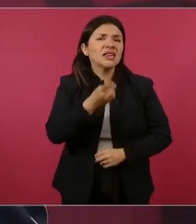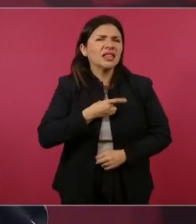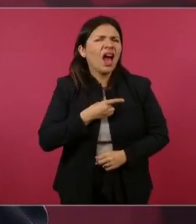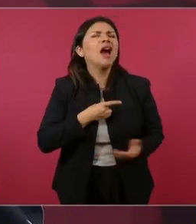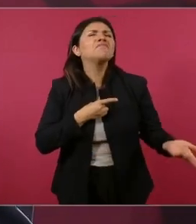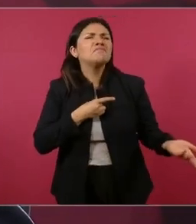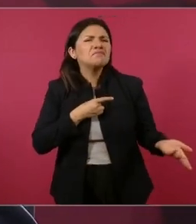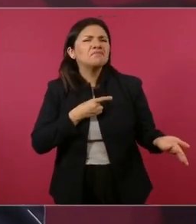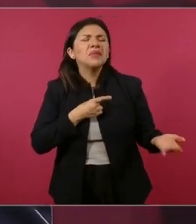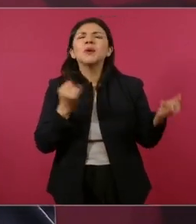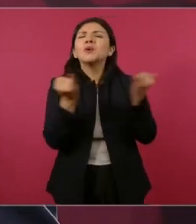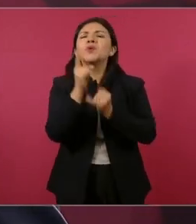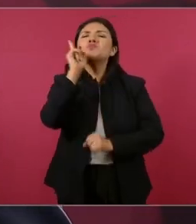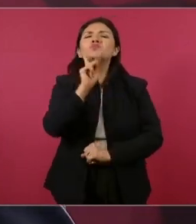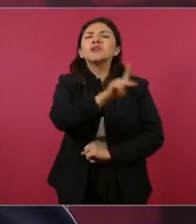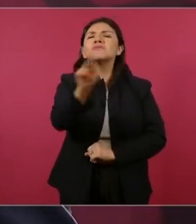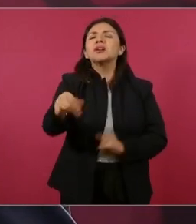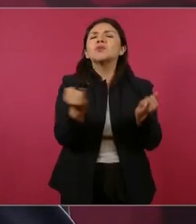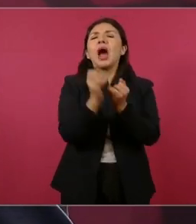Es como la señora Anabel,